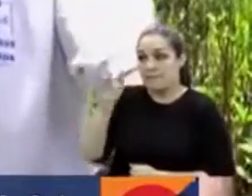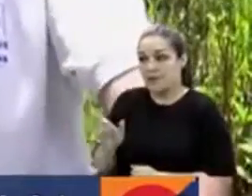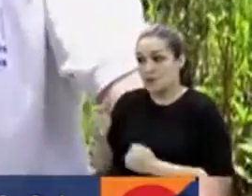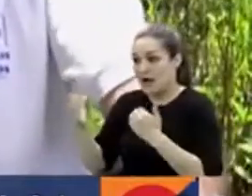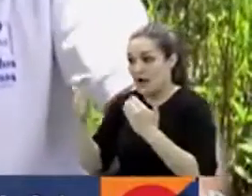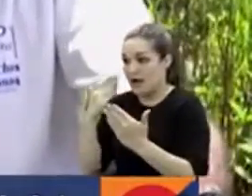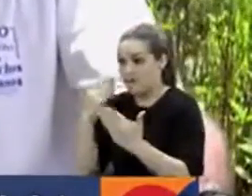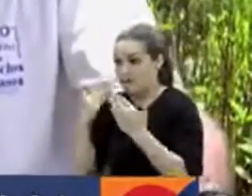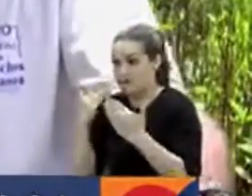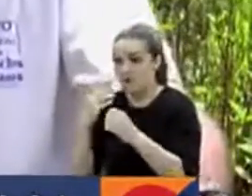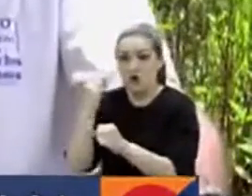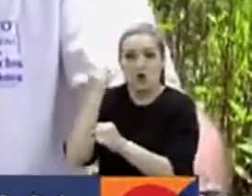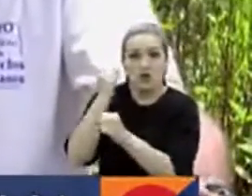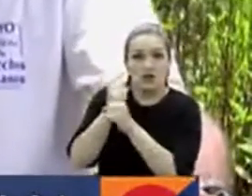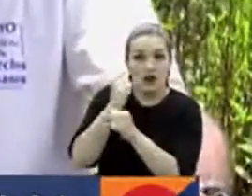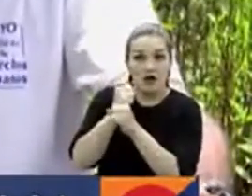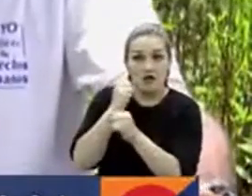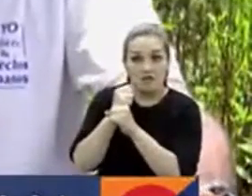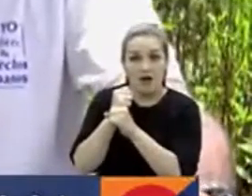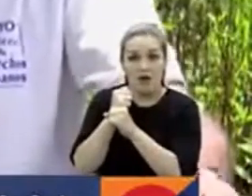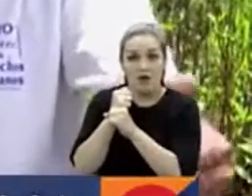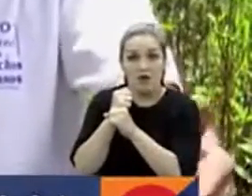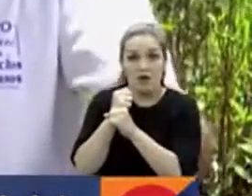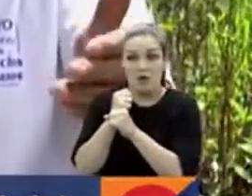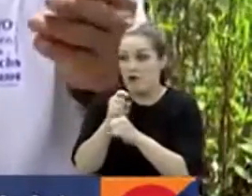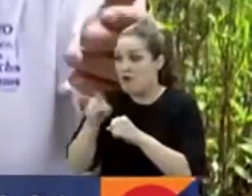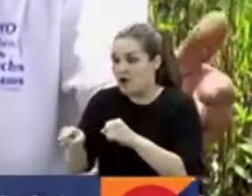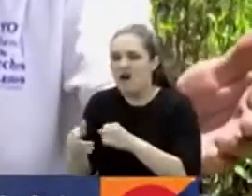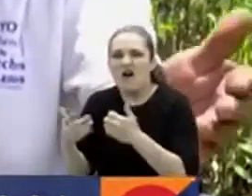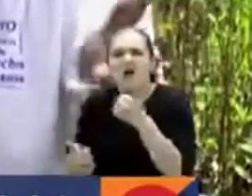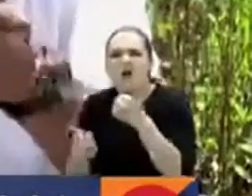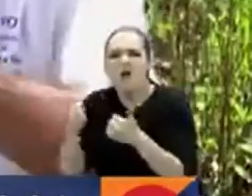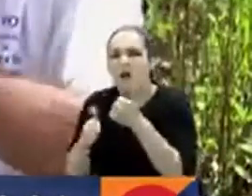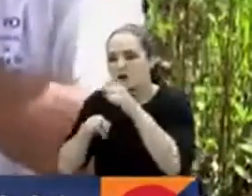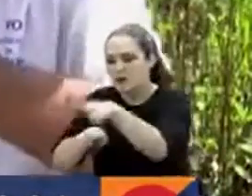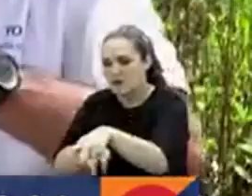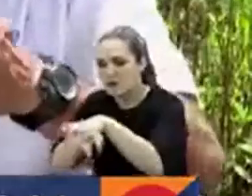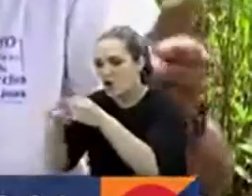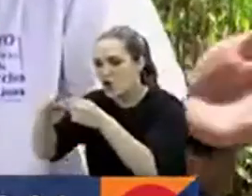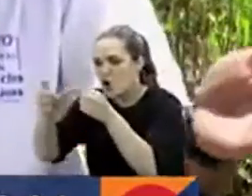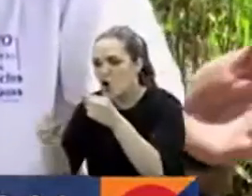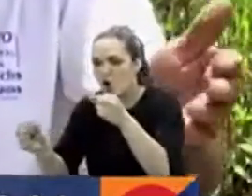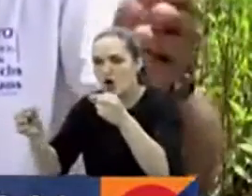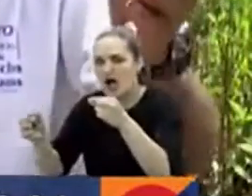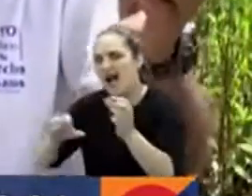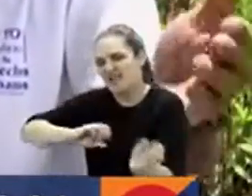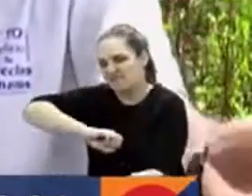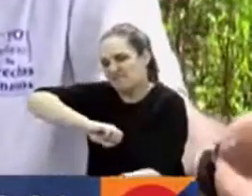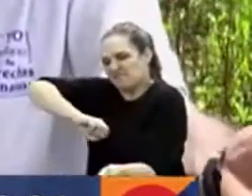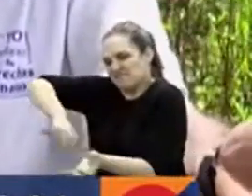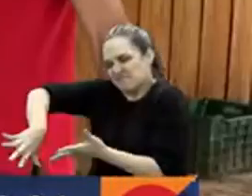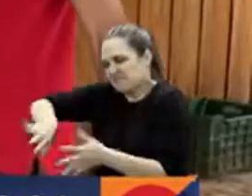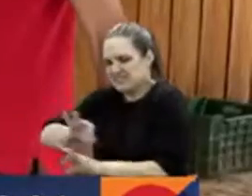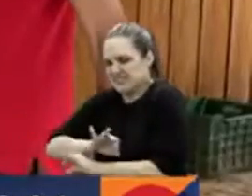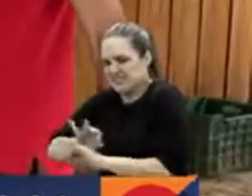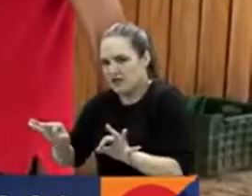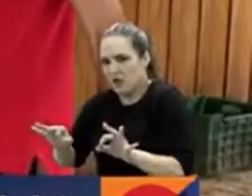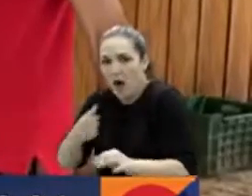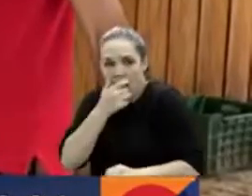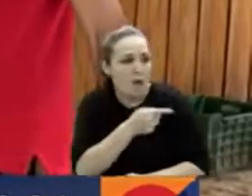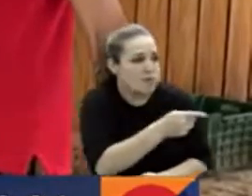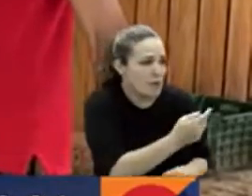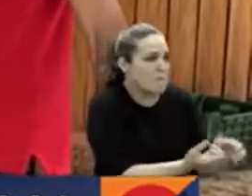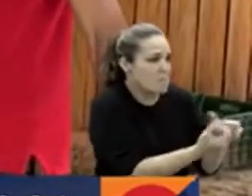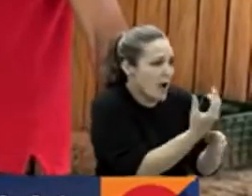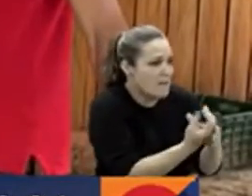coca, aparecen 2 campesinos sembrando coca. ¿Por qué? Porque la inversión ha hecho mucha falta en nuestro territorio.